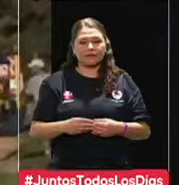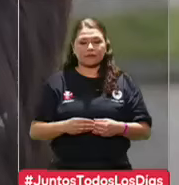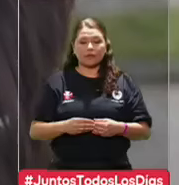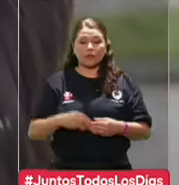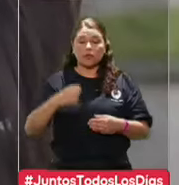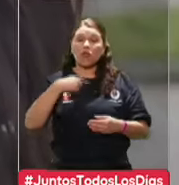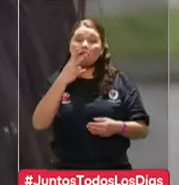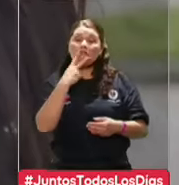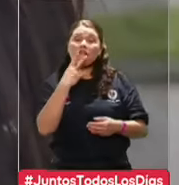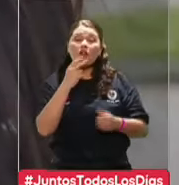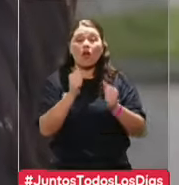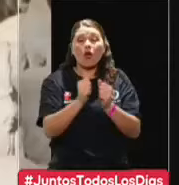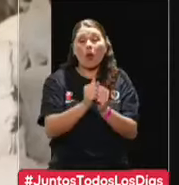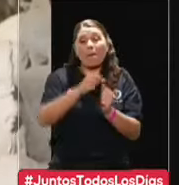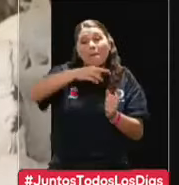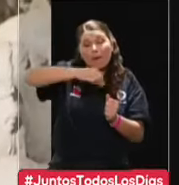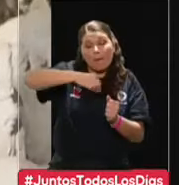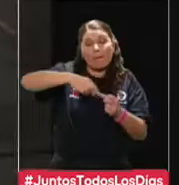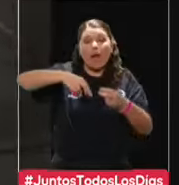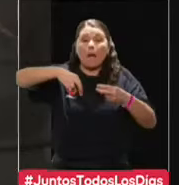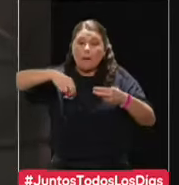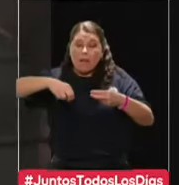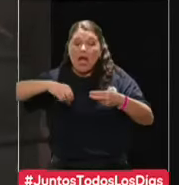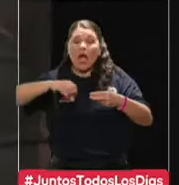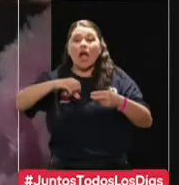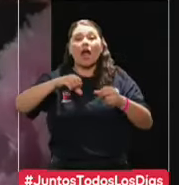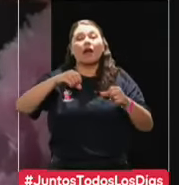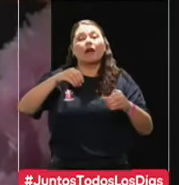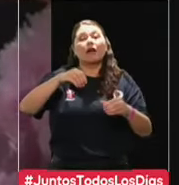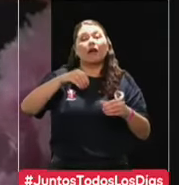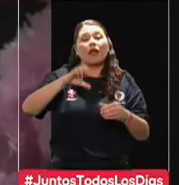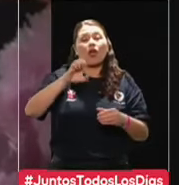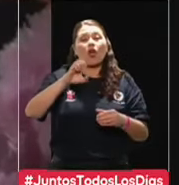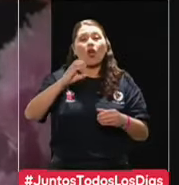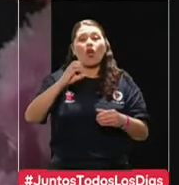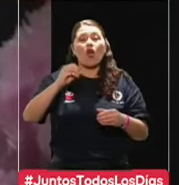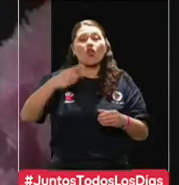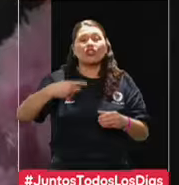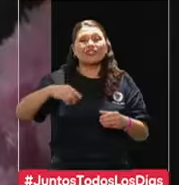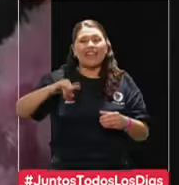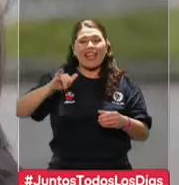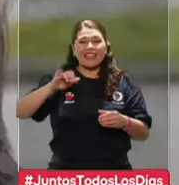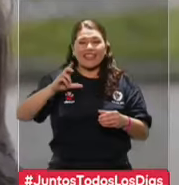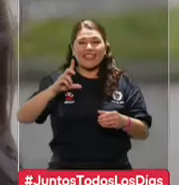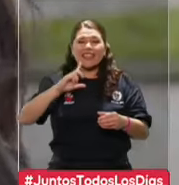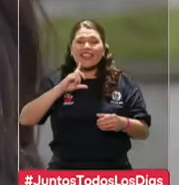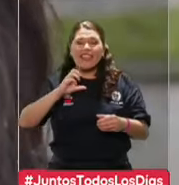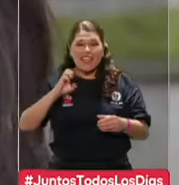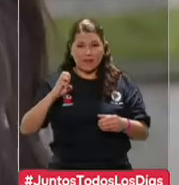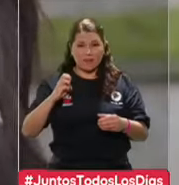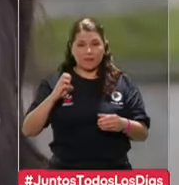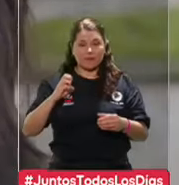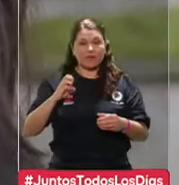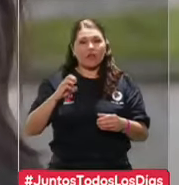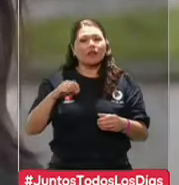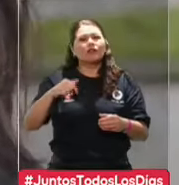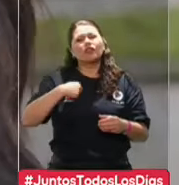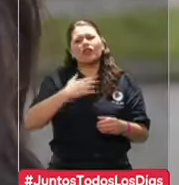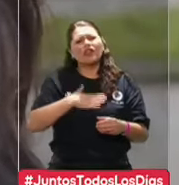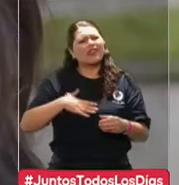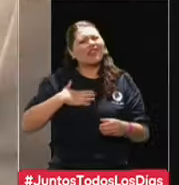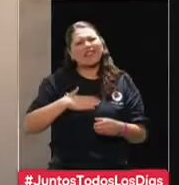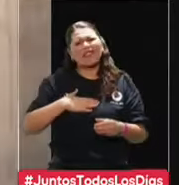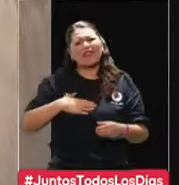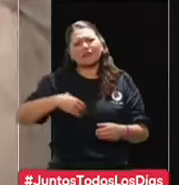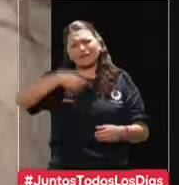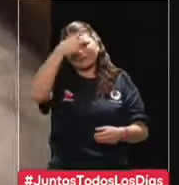Vivo con mi mamá y con mi papá en Coyhaique. Lo que yo más quiero es ser más